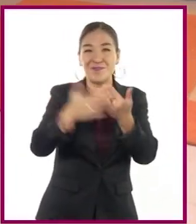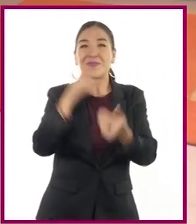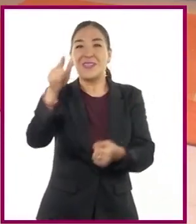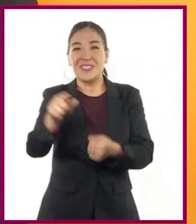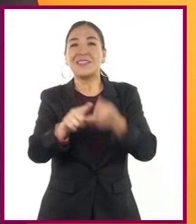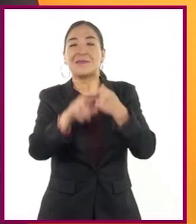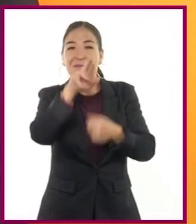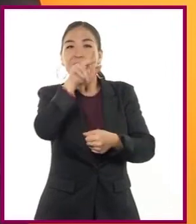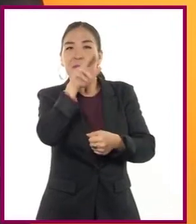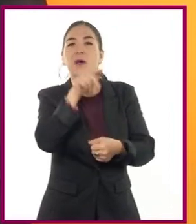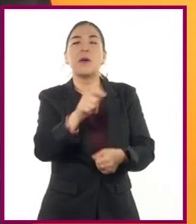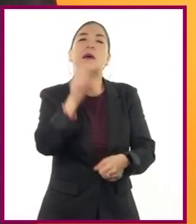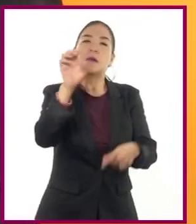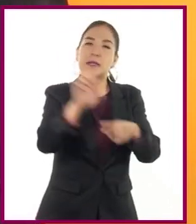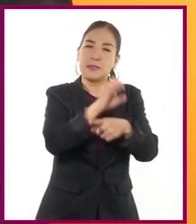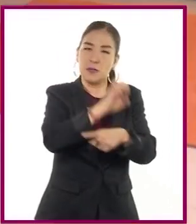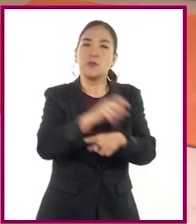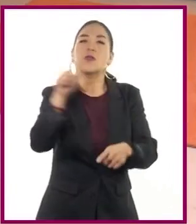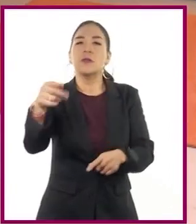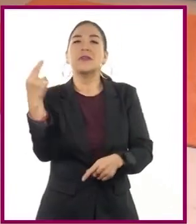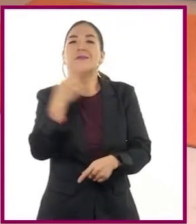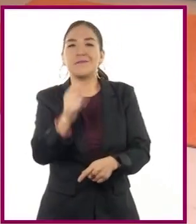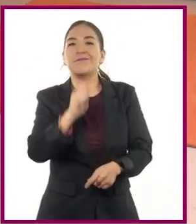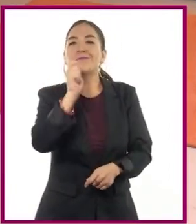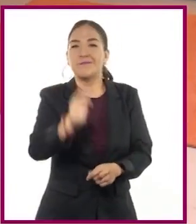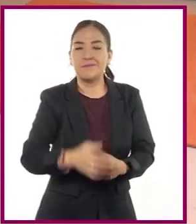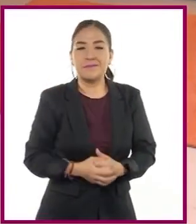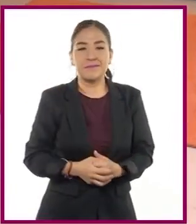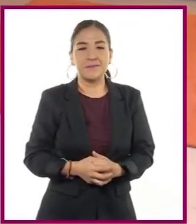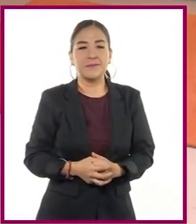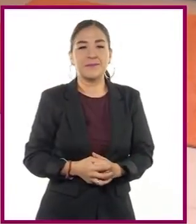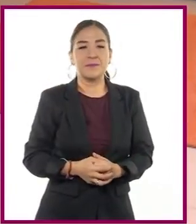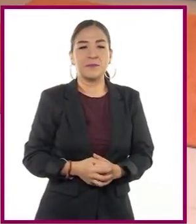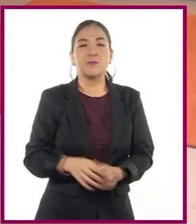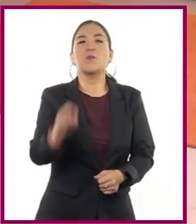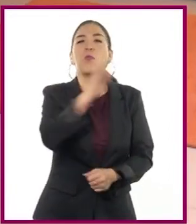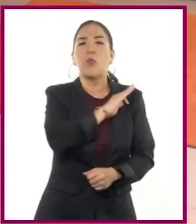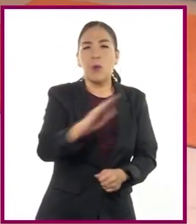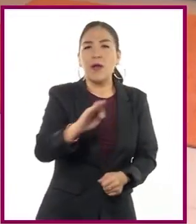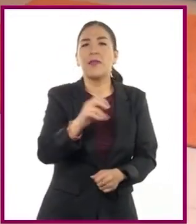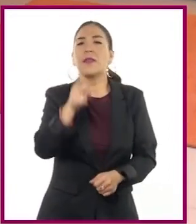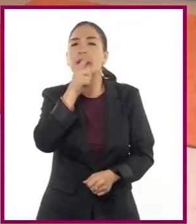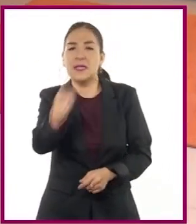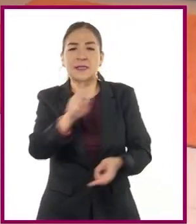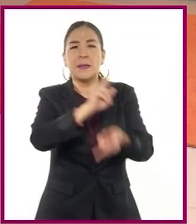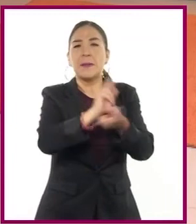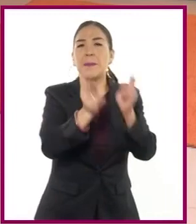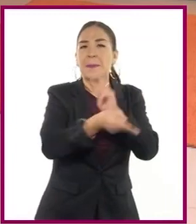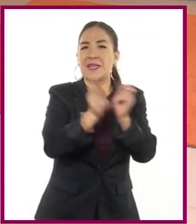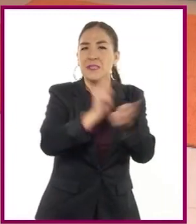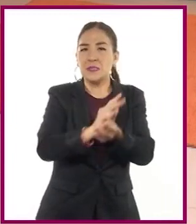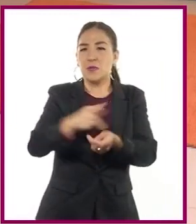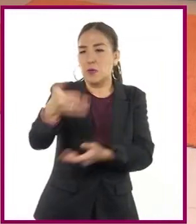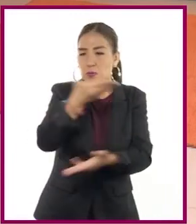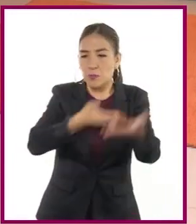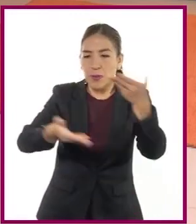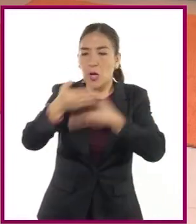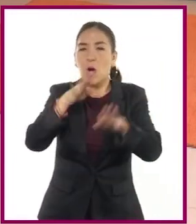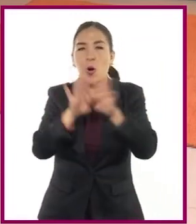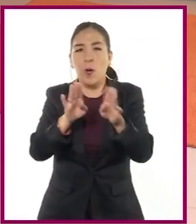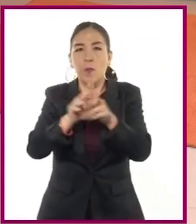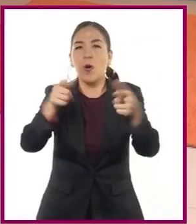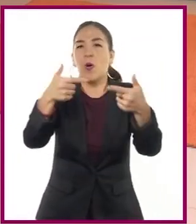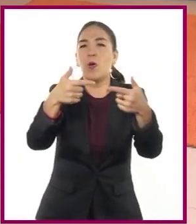principal, entonces su necesidad podría ser contar con vecinas y vecinos bien organizados